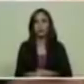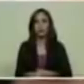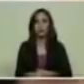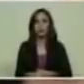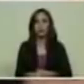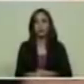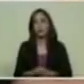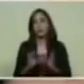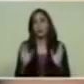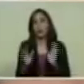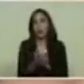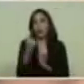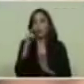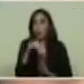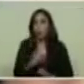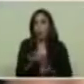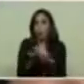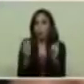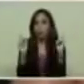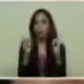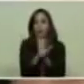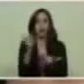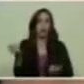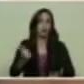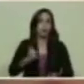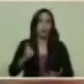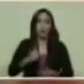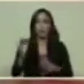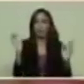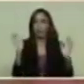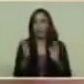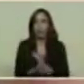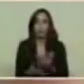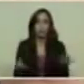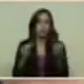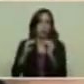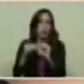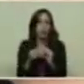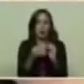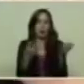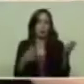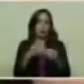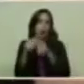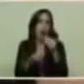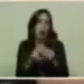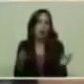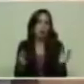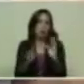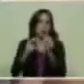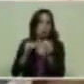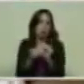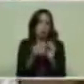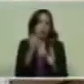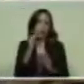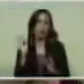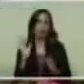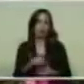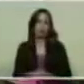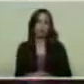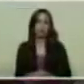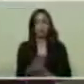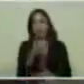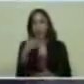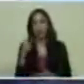nos permite, me permite a mí en cualquier momento hacer una corrección y una